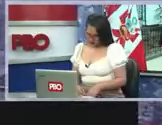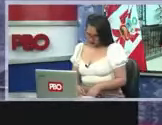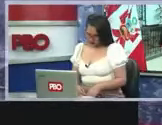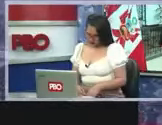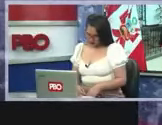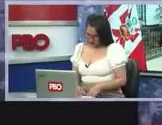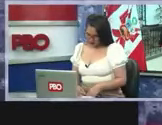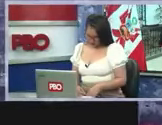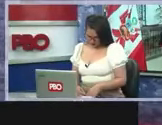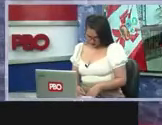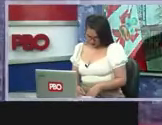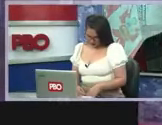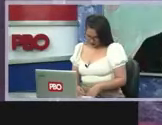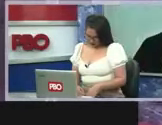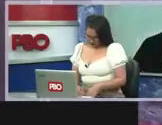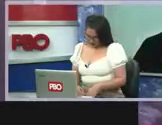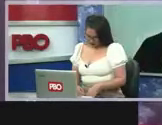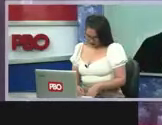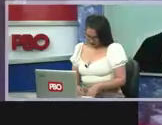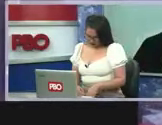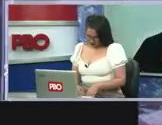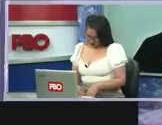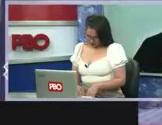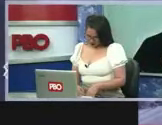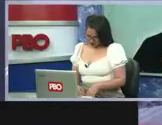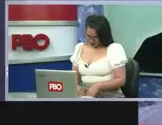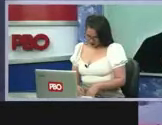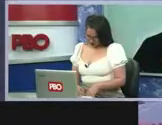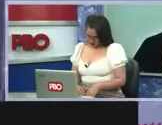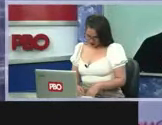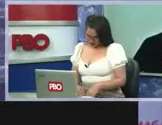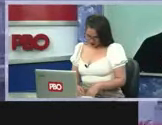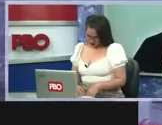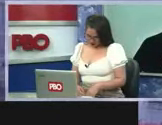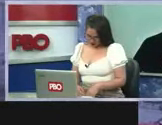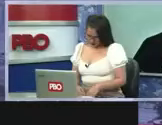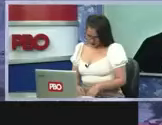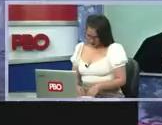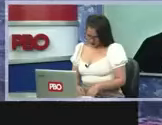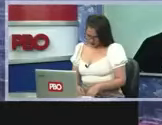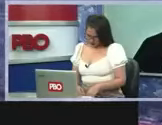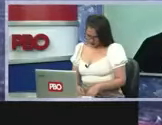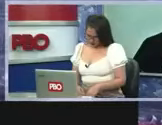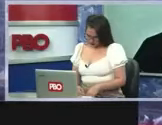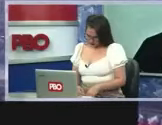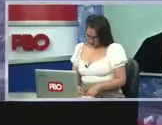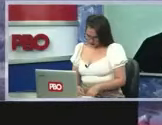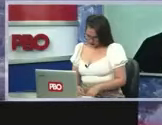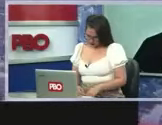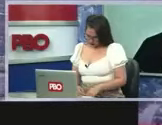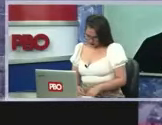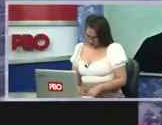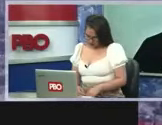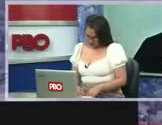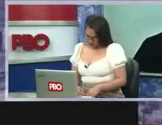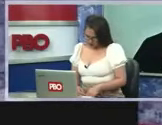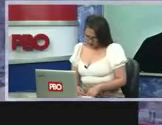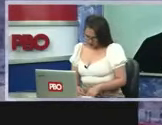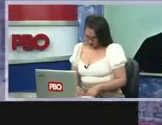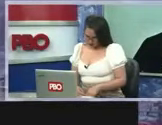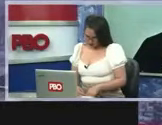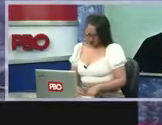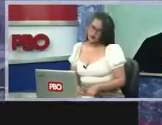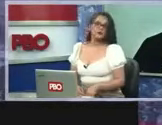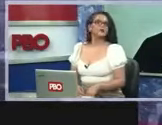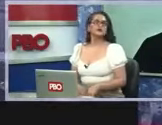faltan reactivos en los hospitales, faltan las medicinas propias para combatir la enfermedad de COVID,